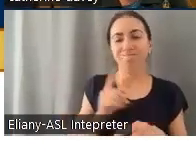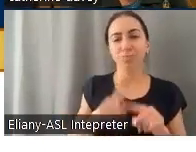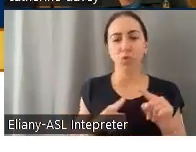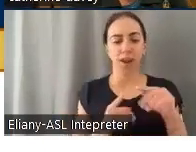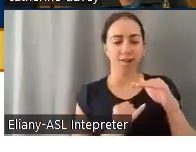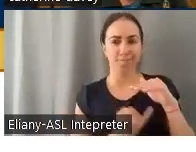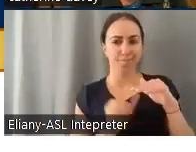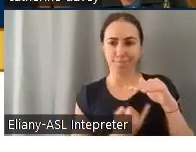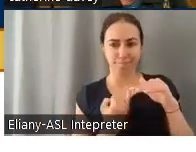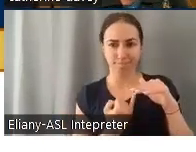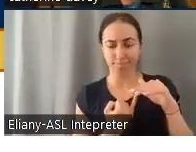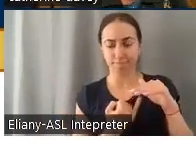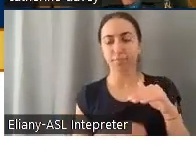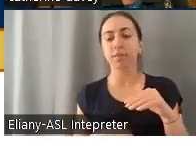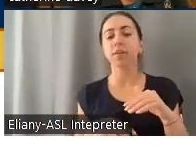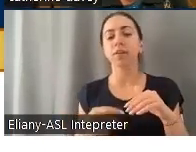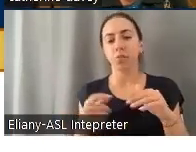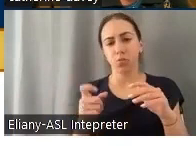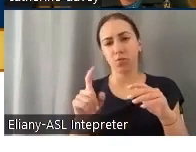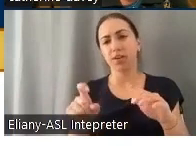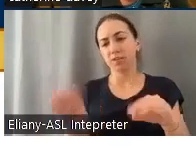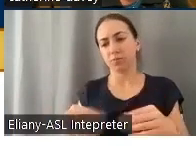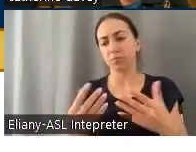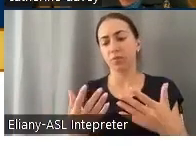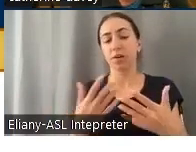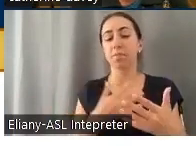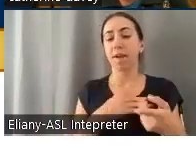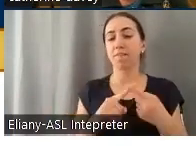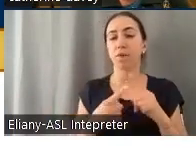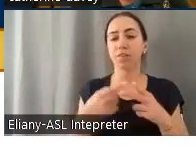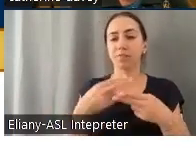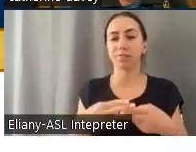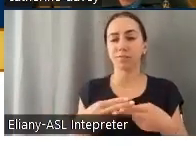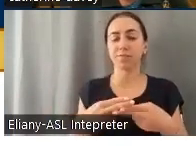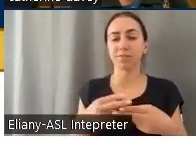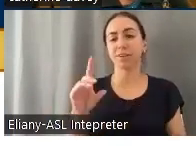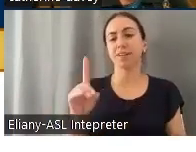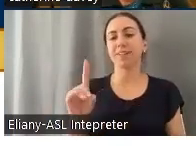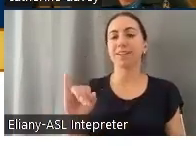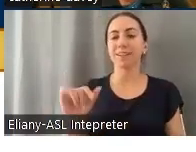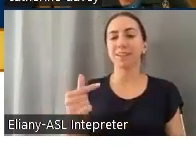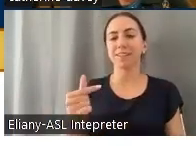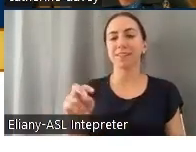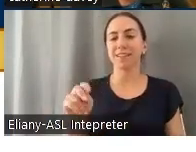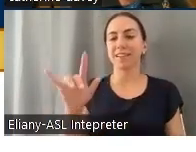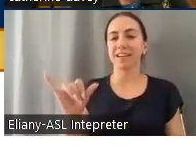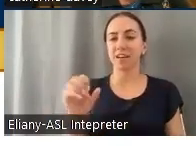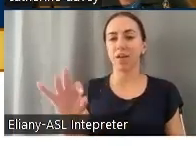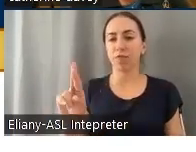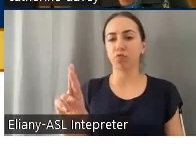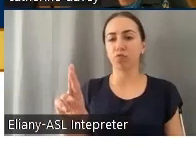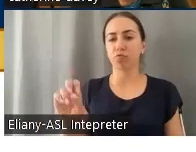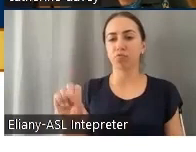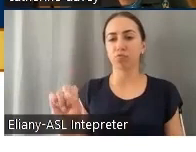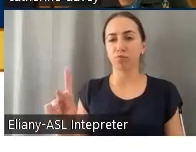ellos fueran típicos o atípicos, no los puedes mantener en una burbuja, tenemos que hacer lo posible, tenemos que darle la dignidad del